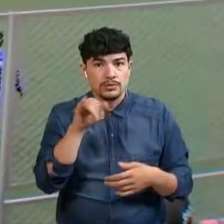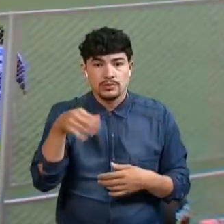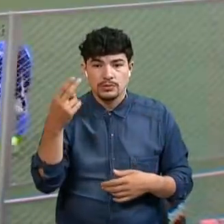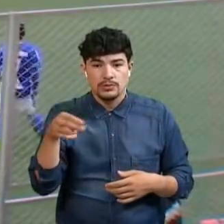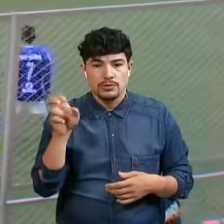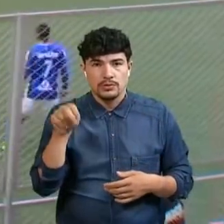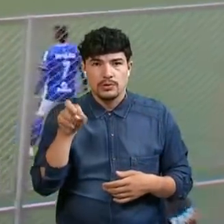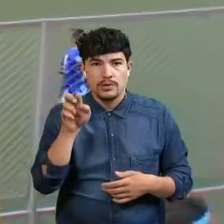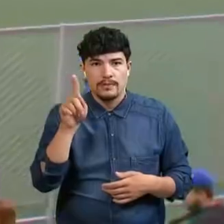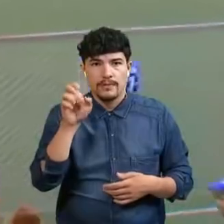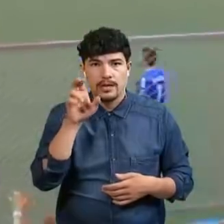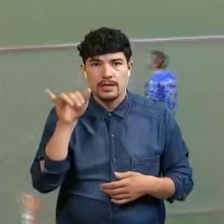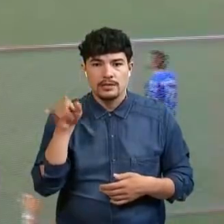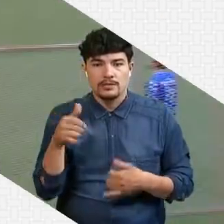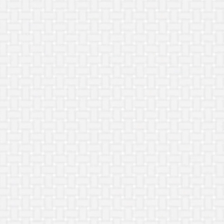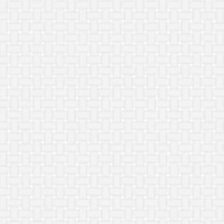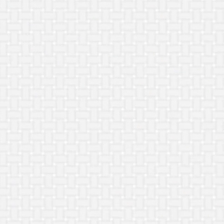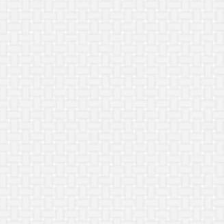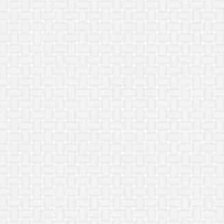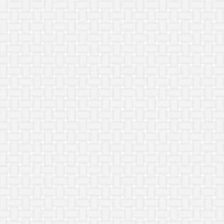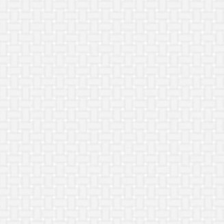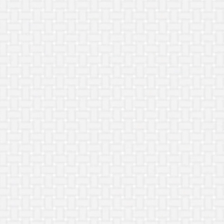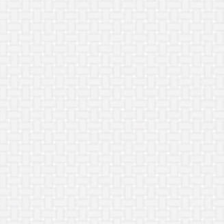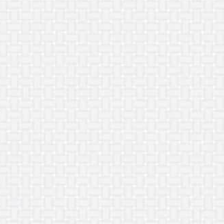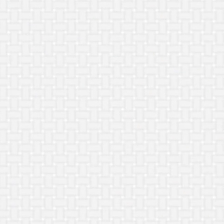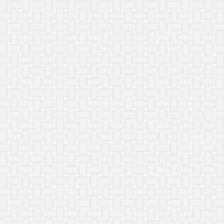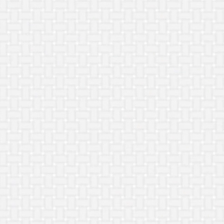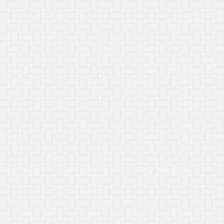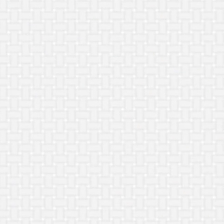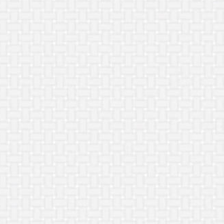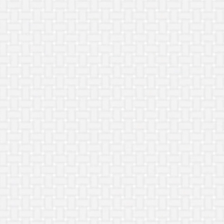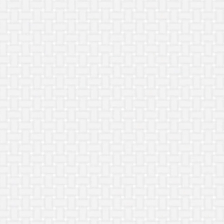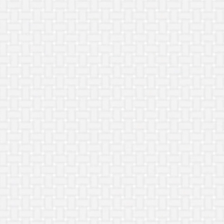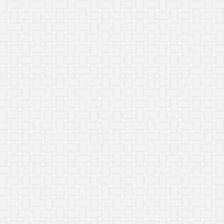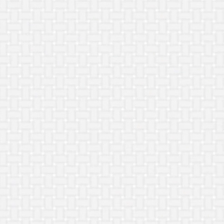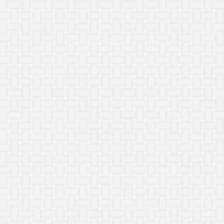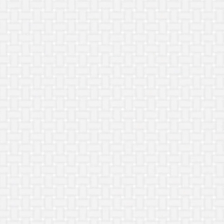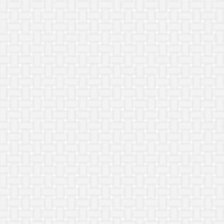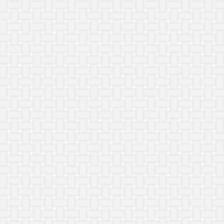juega con el equipo copetrán ganando puntocom